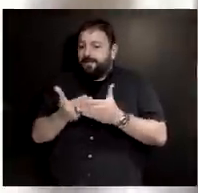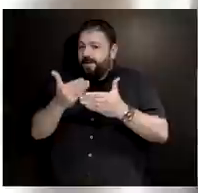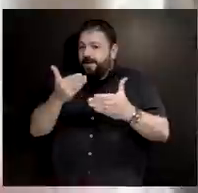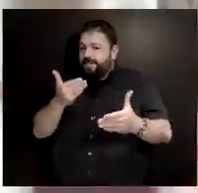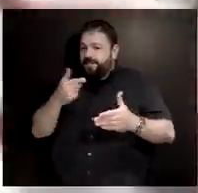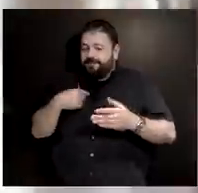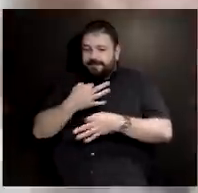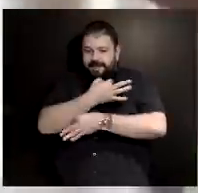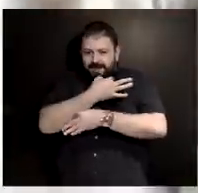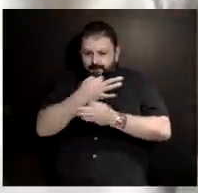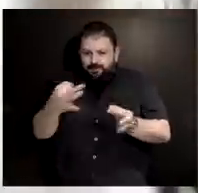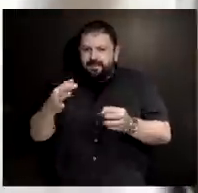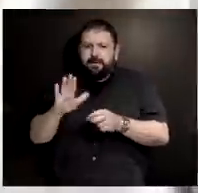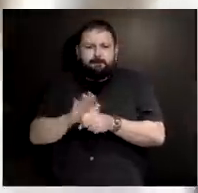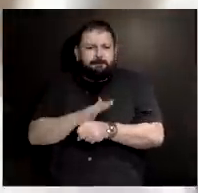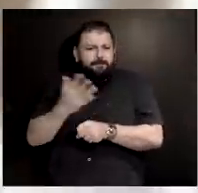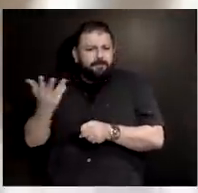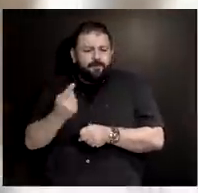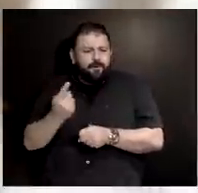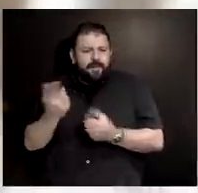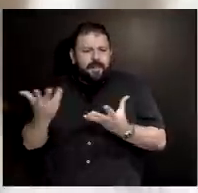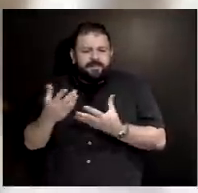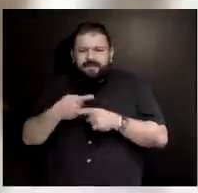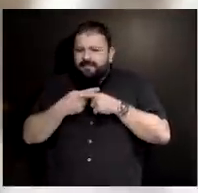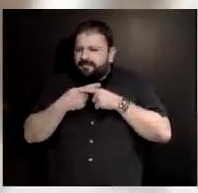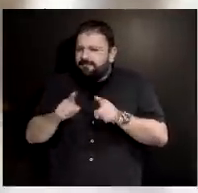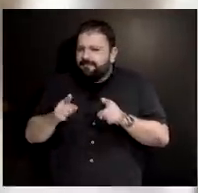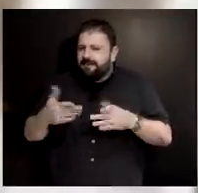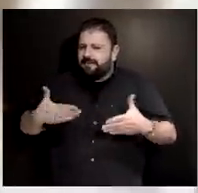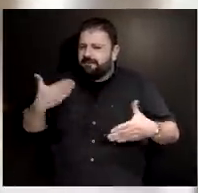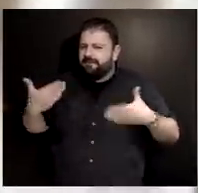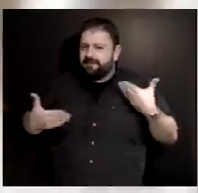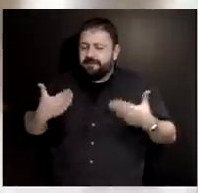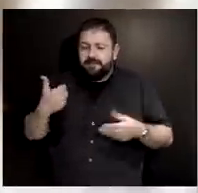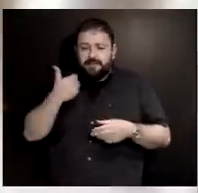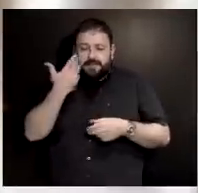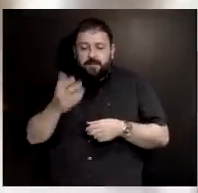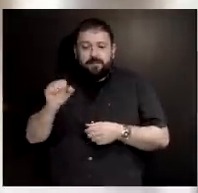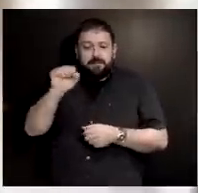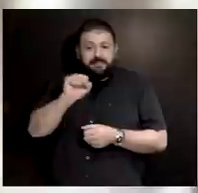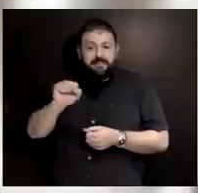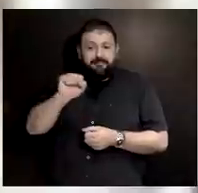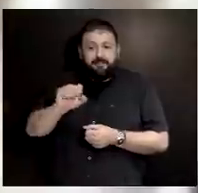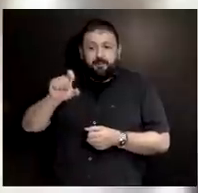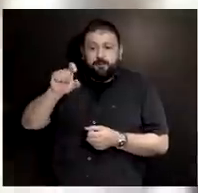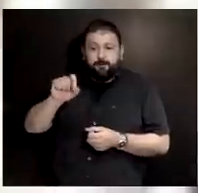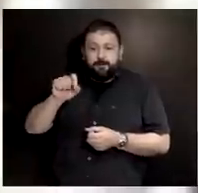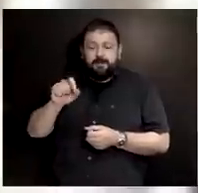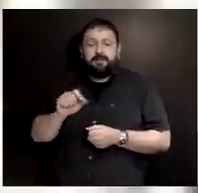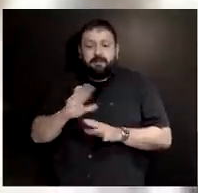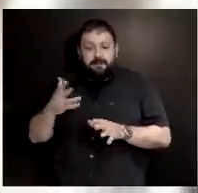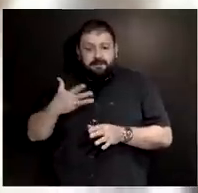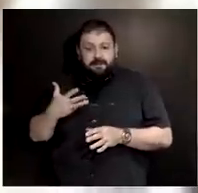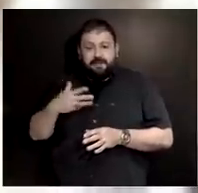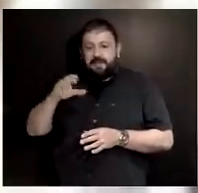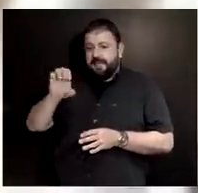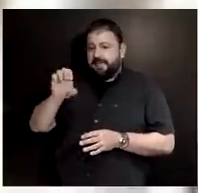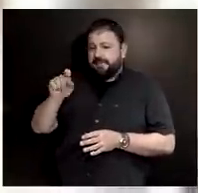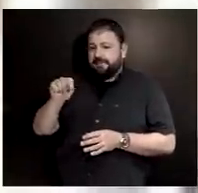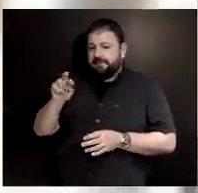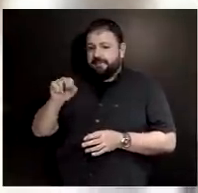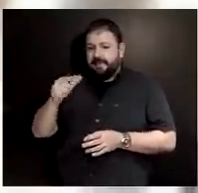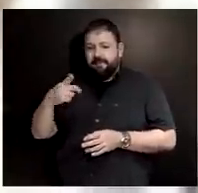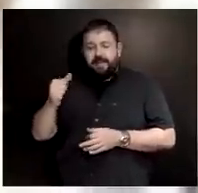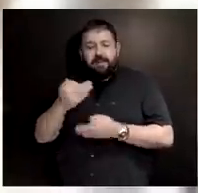que les digo de por qué va a ser diferente el festejo, quiero anunciar que el sábado 20 vamos a tener las extravaganas de Bogotá, Colombia.